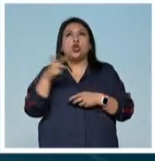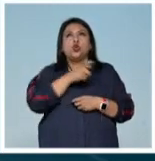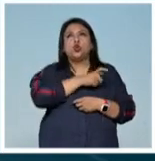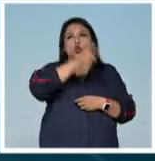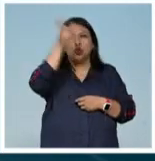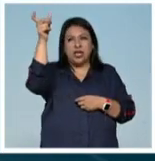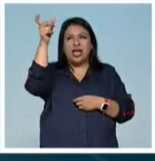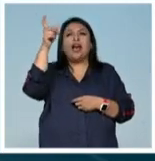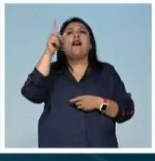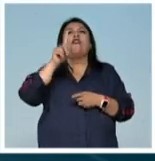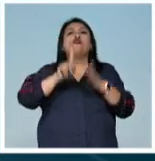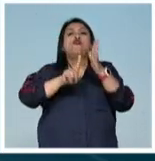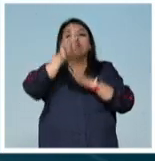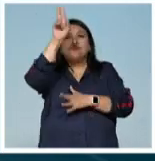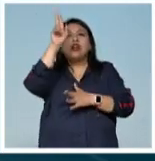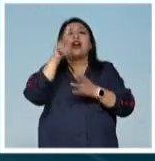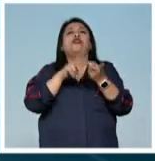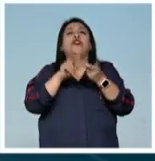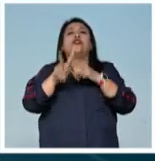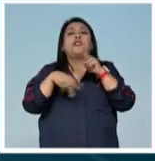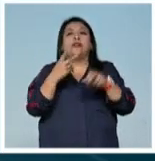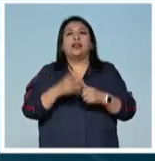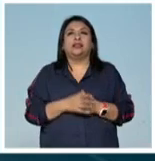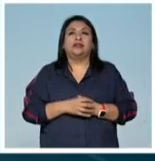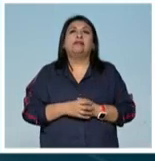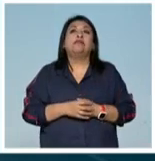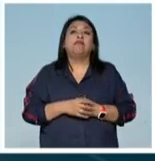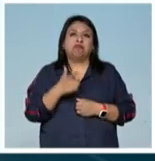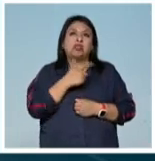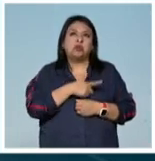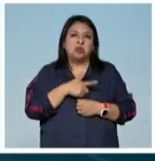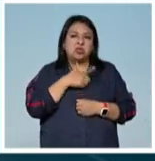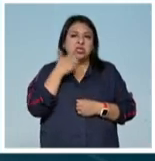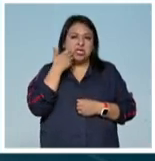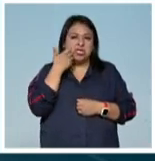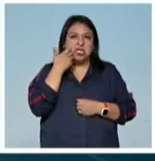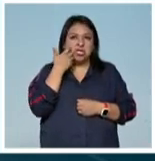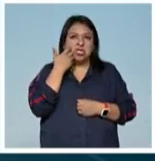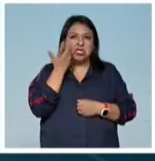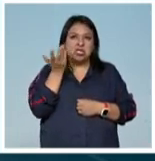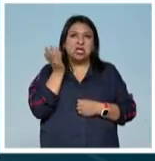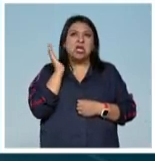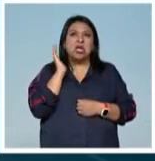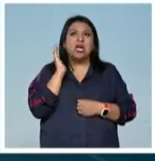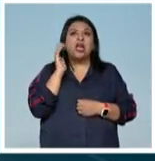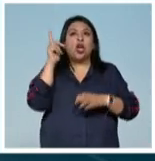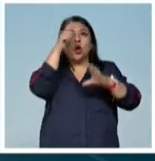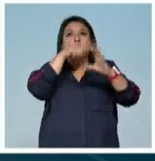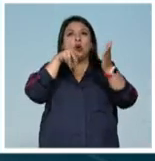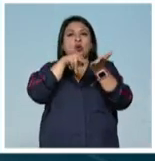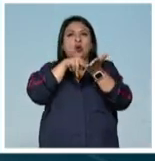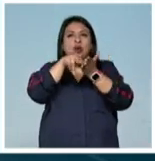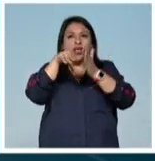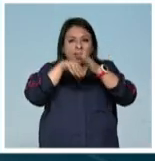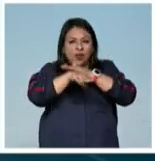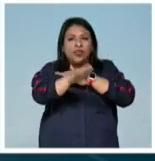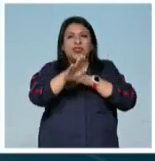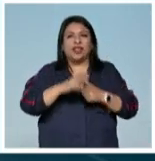espacial. ¿A dónde vas? Me gustaría ir a meterme un hoyo negro.